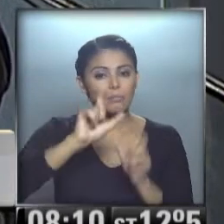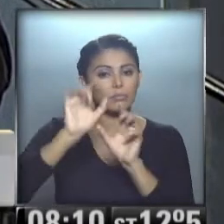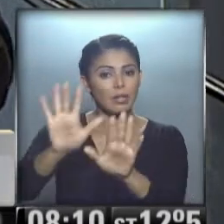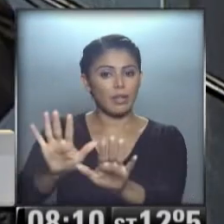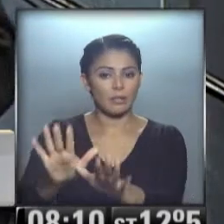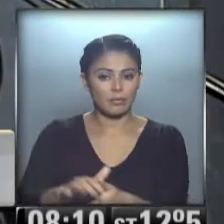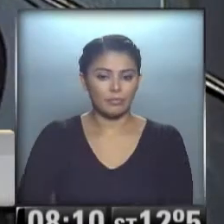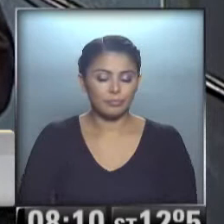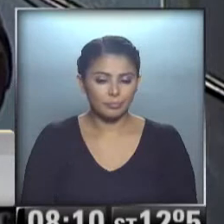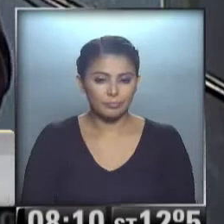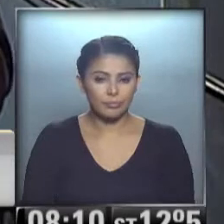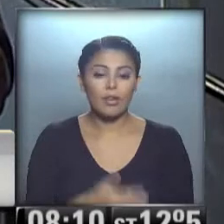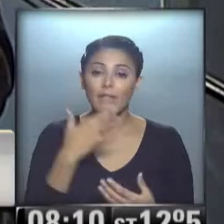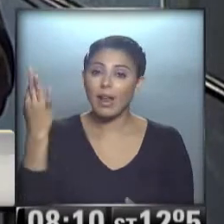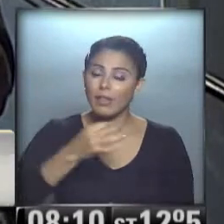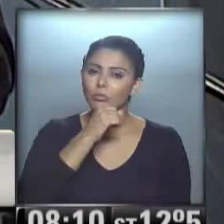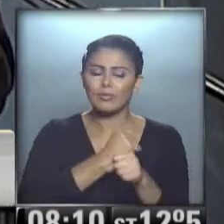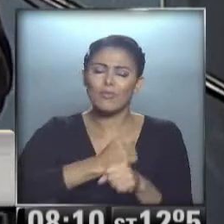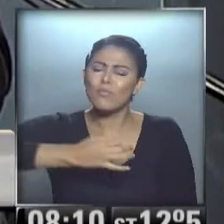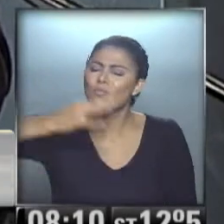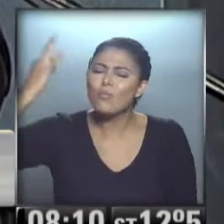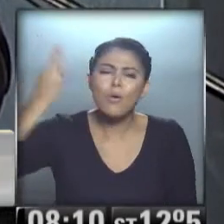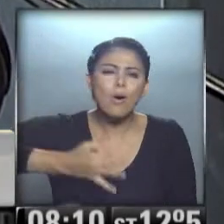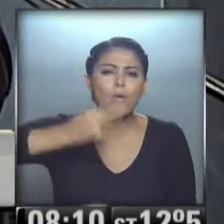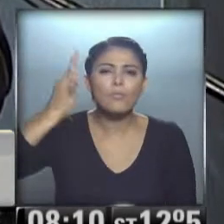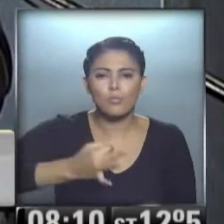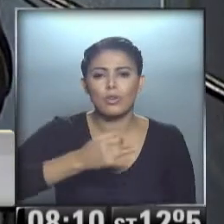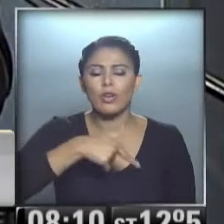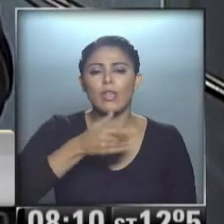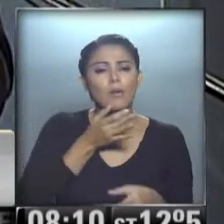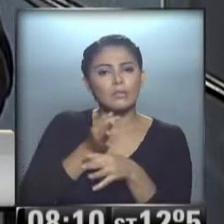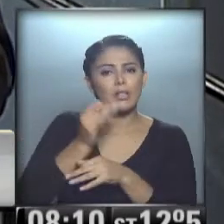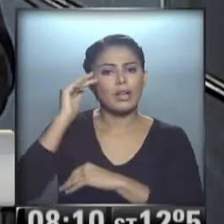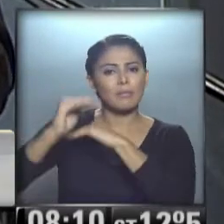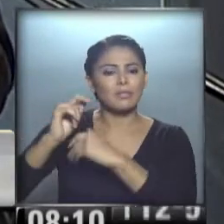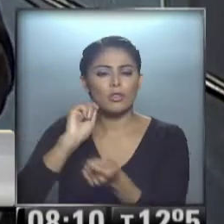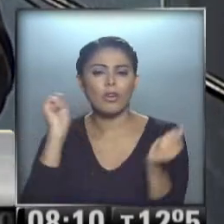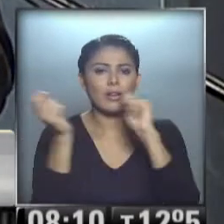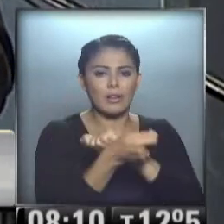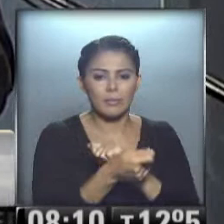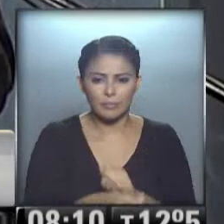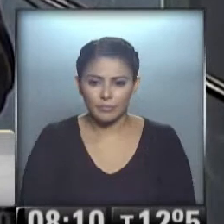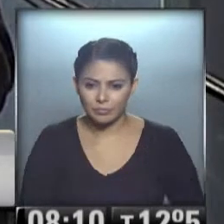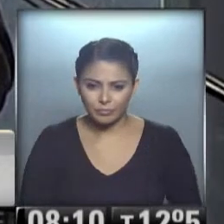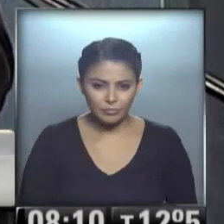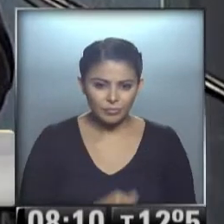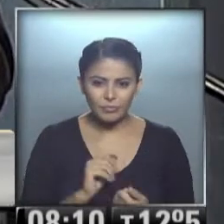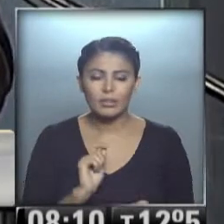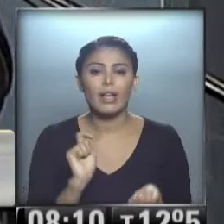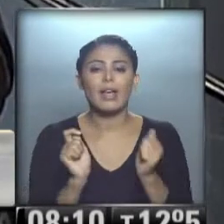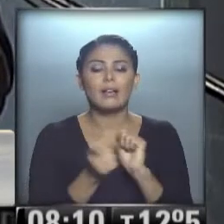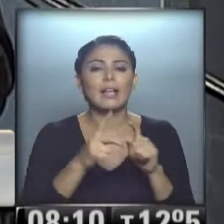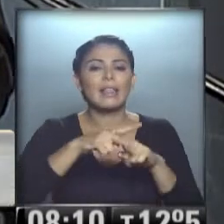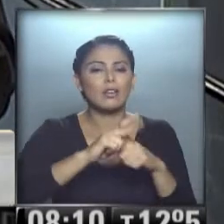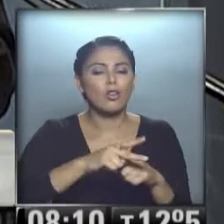establecidas. La verdad que es un operativo extraordinario en el marco de un proceso de capacitación, transferencia de